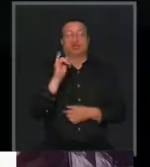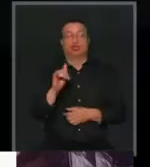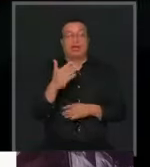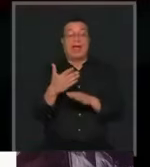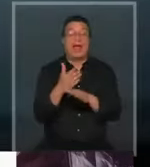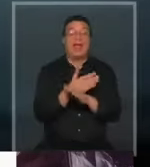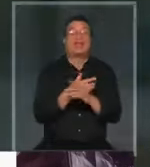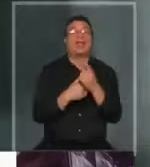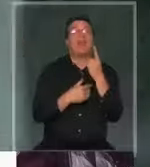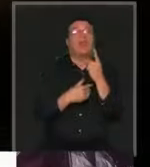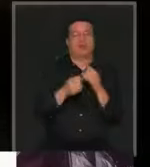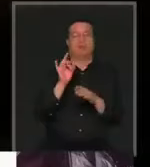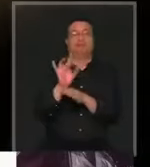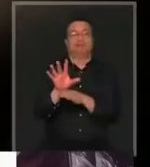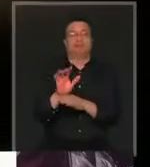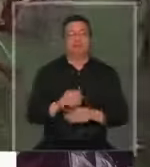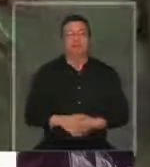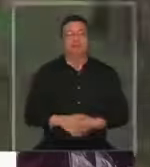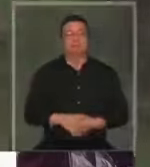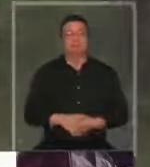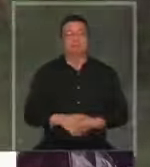una.